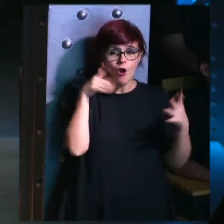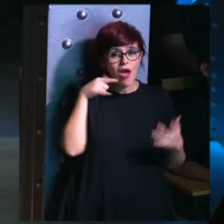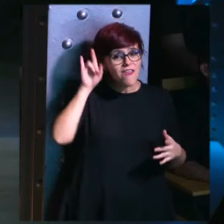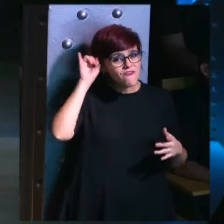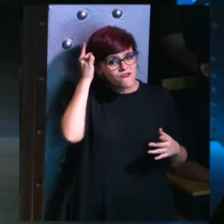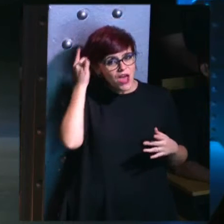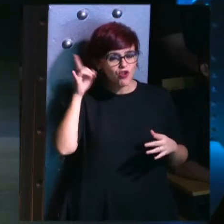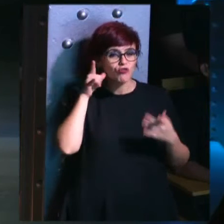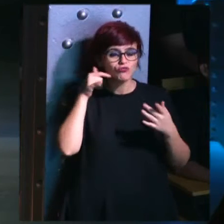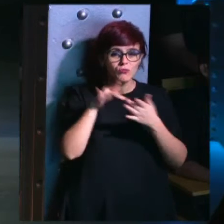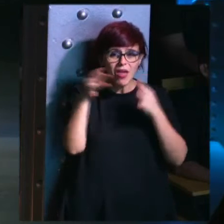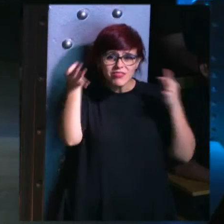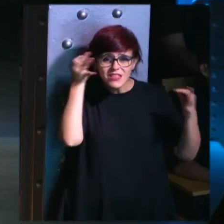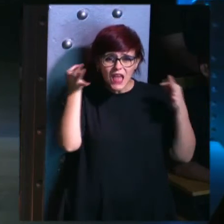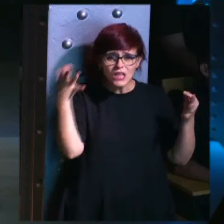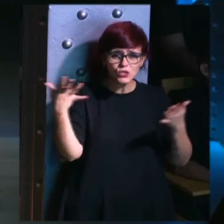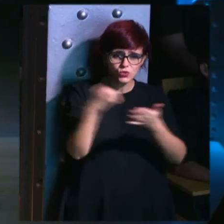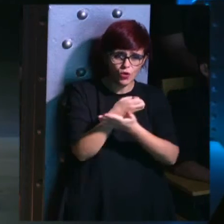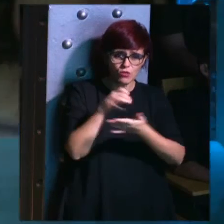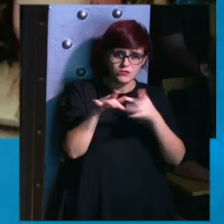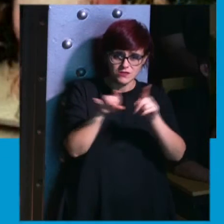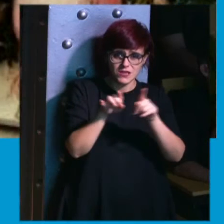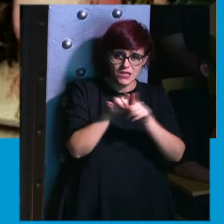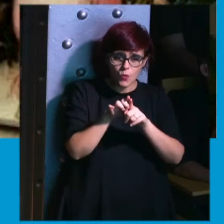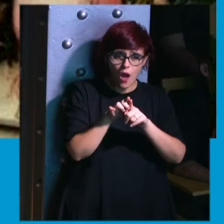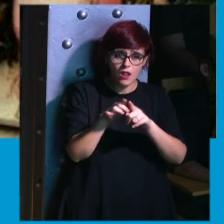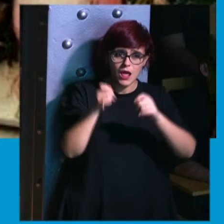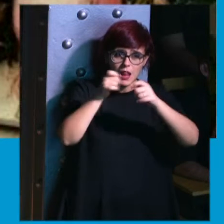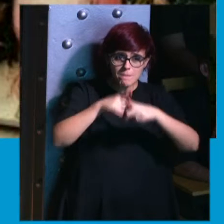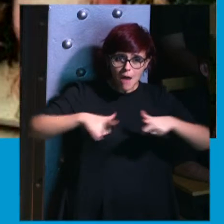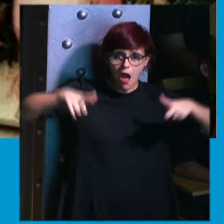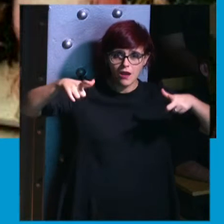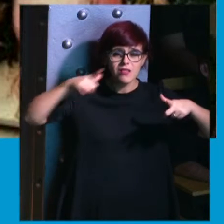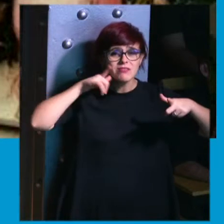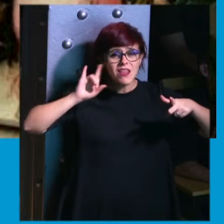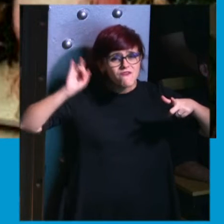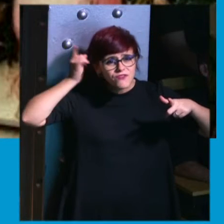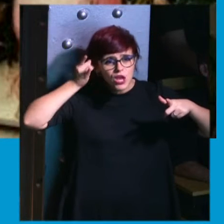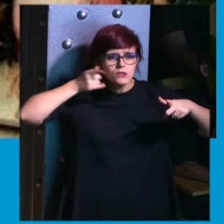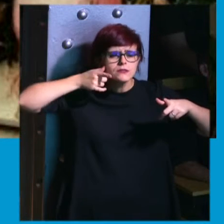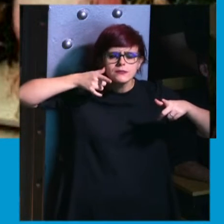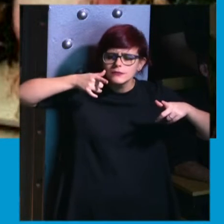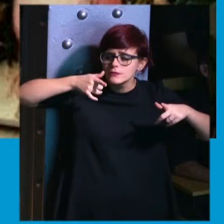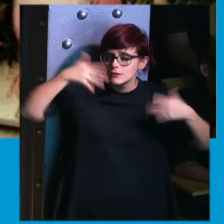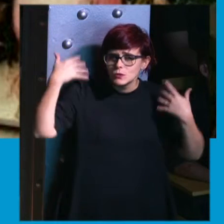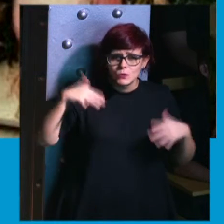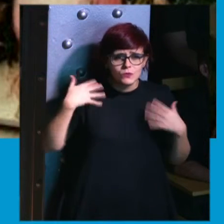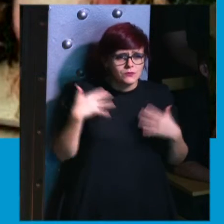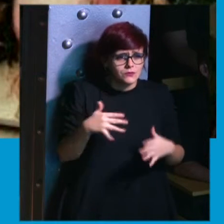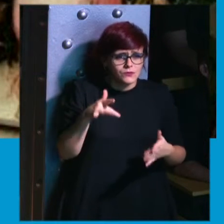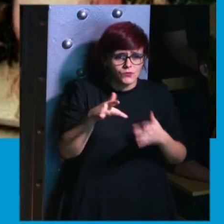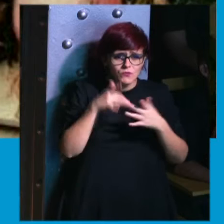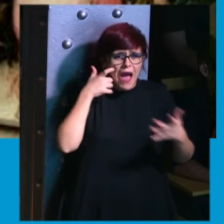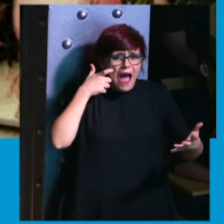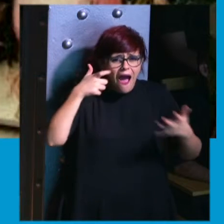cada uno de los detalles del Jardín de las Delicias, el panel del infierno, es infinito, es decir, la carga de